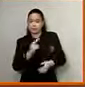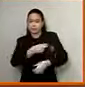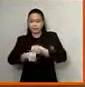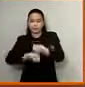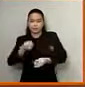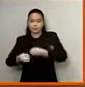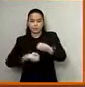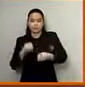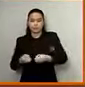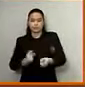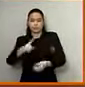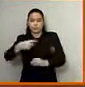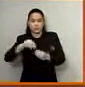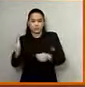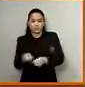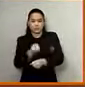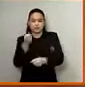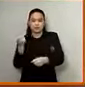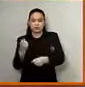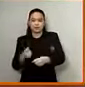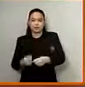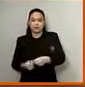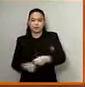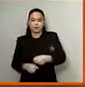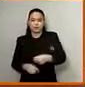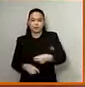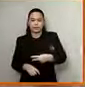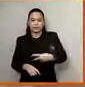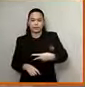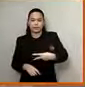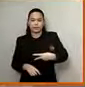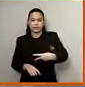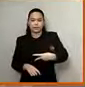sorteos. Primer número favorecido, su primer dígito.